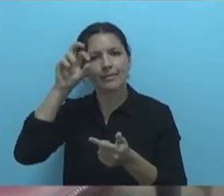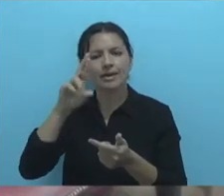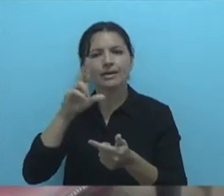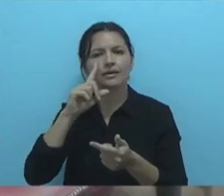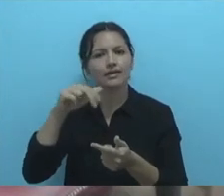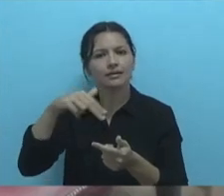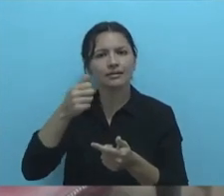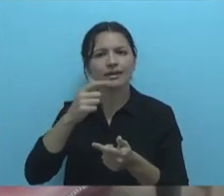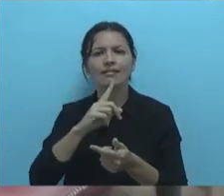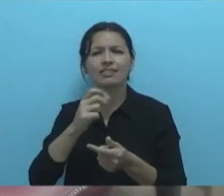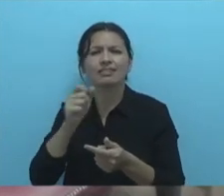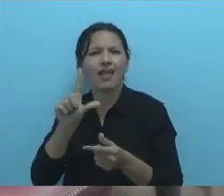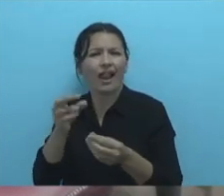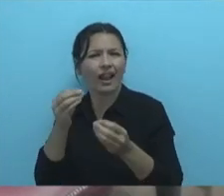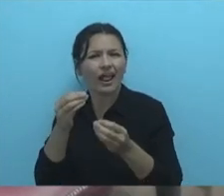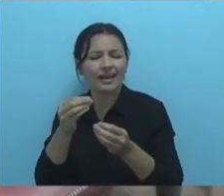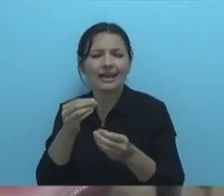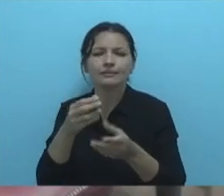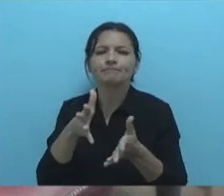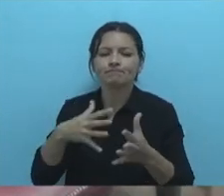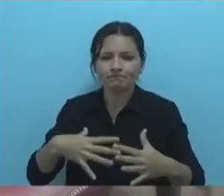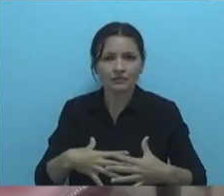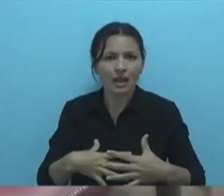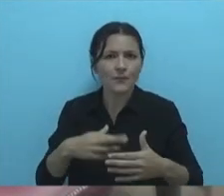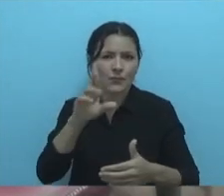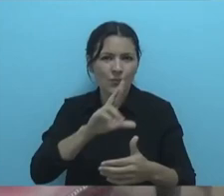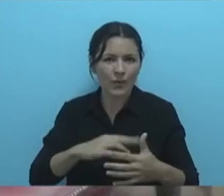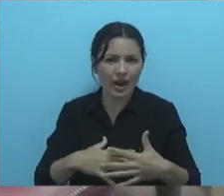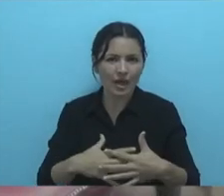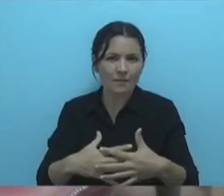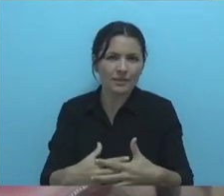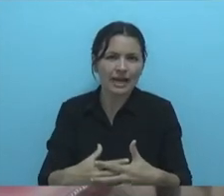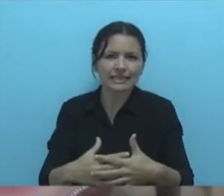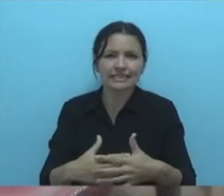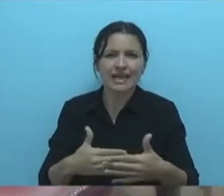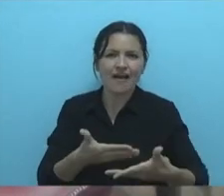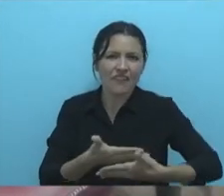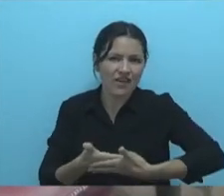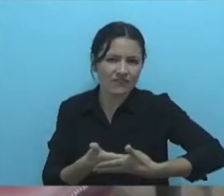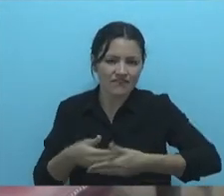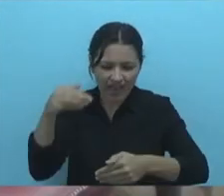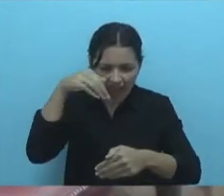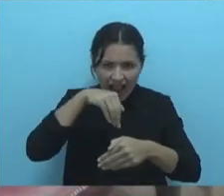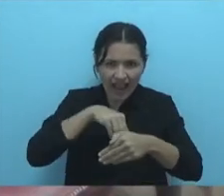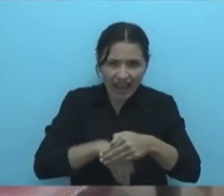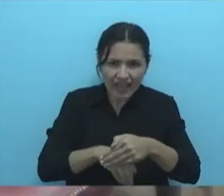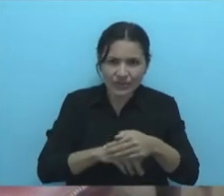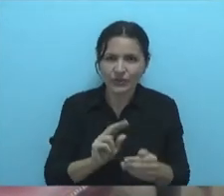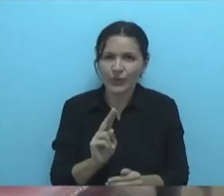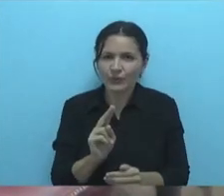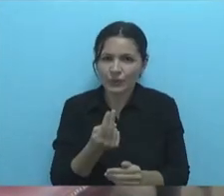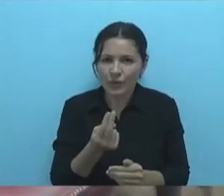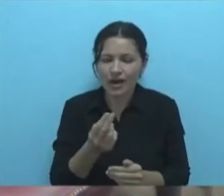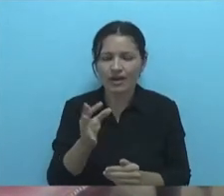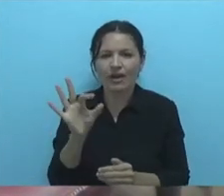dictamen a un proyecto similar en la provincia de misiones y creemos que las personas que pierdan